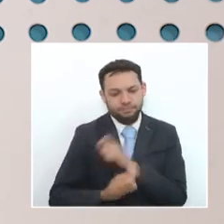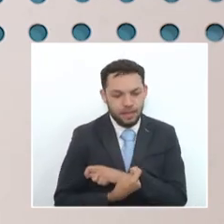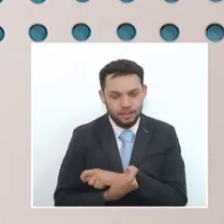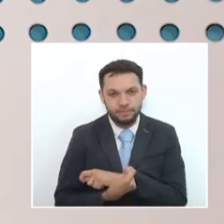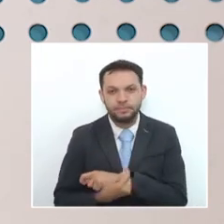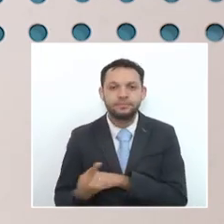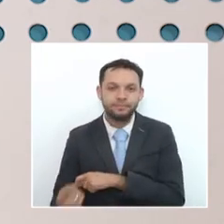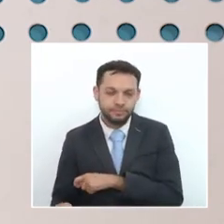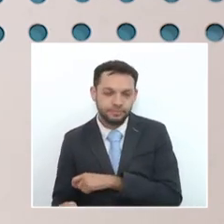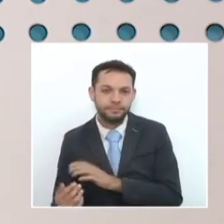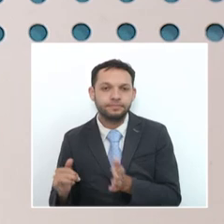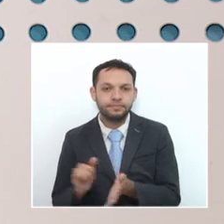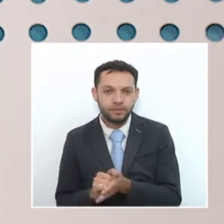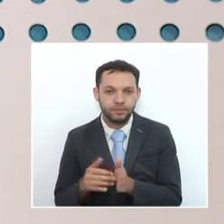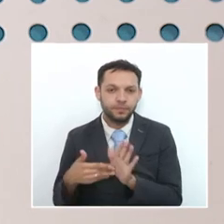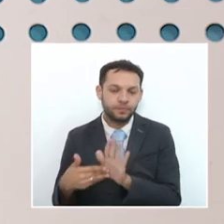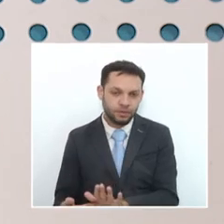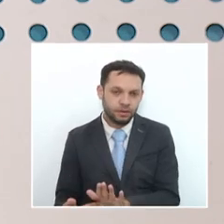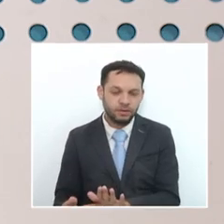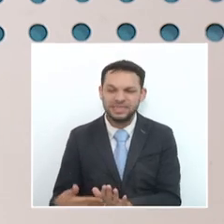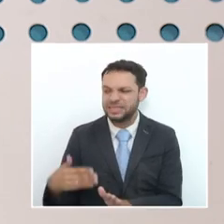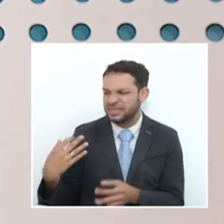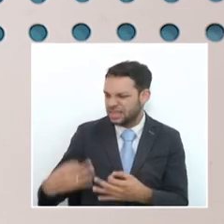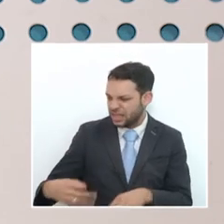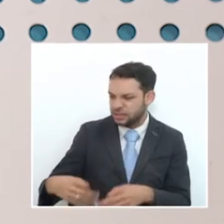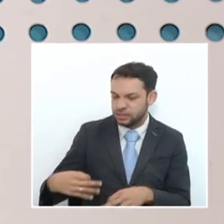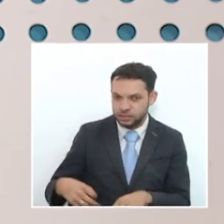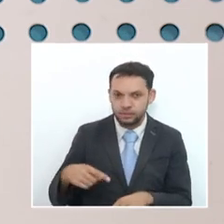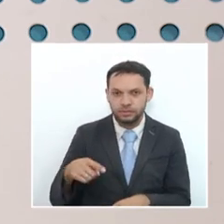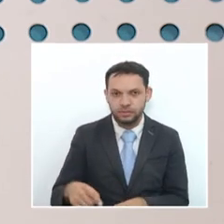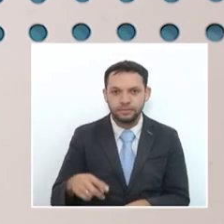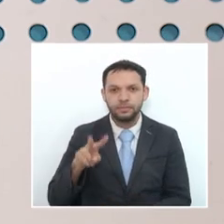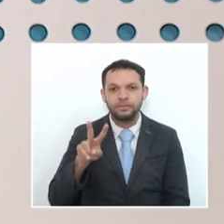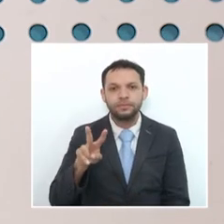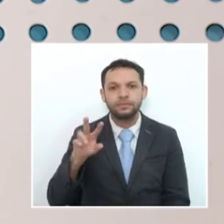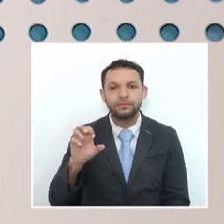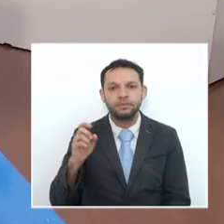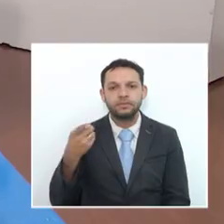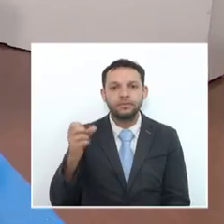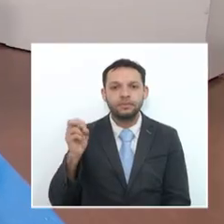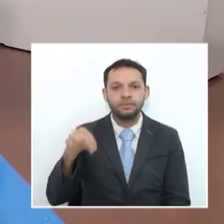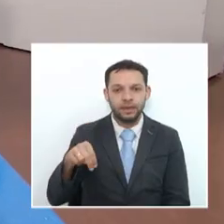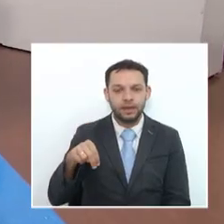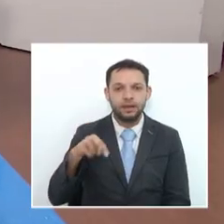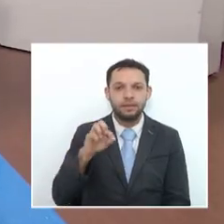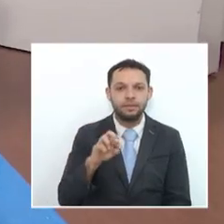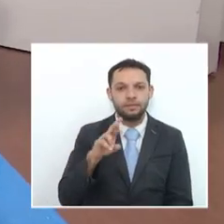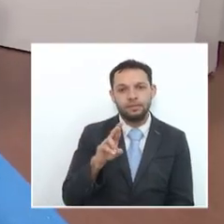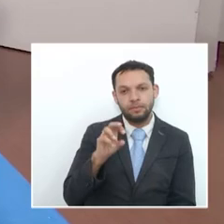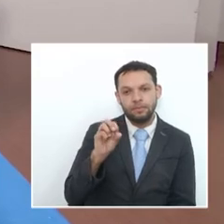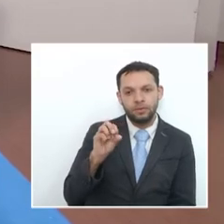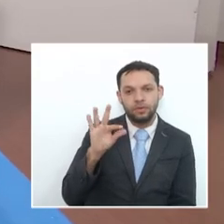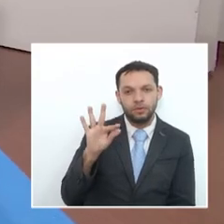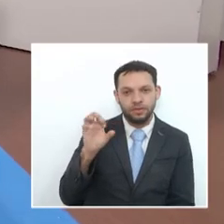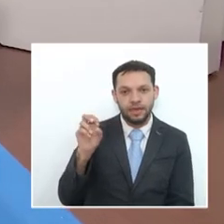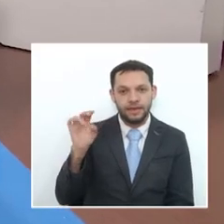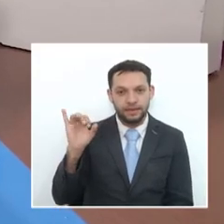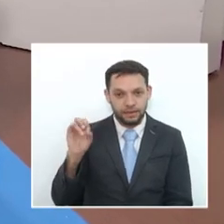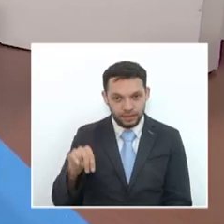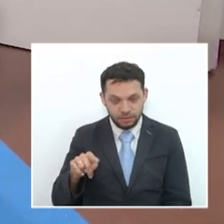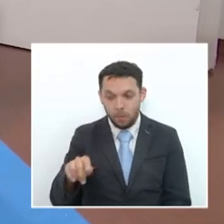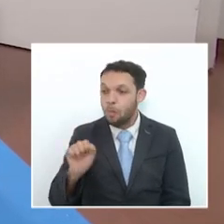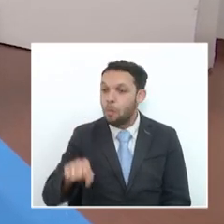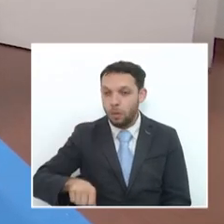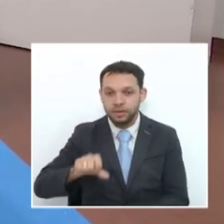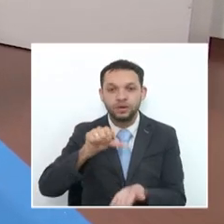ciertos elementos y ahora lo consiguen como vegan protein. Perfecto. Ya lo pueden ubicar entonces en los puntos de